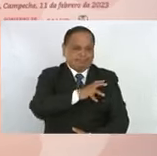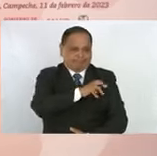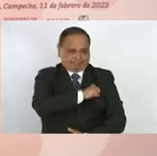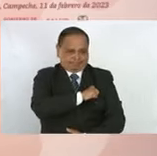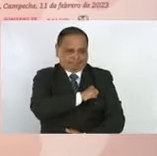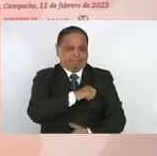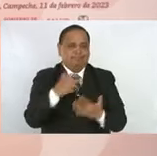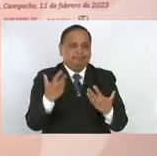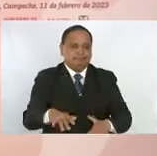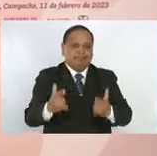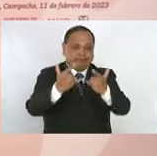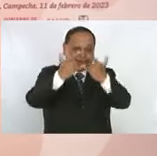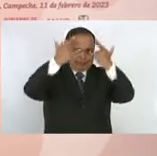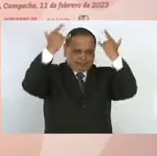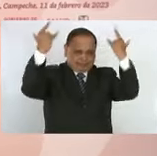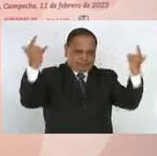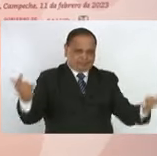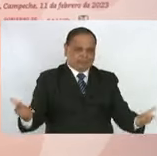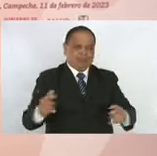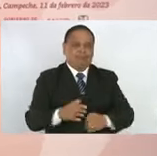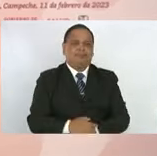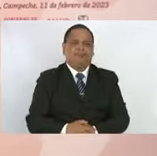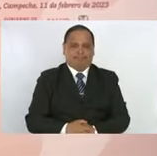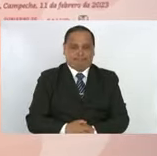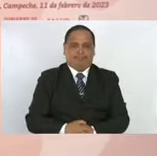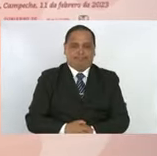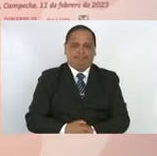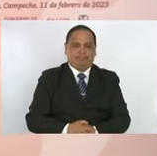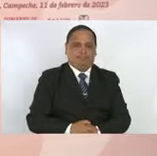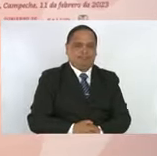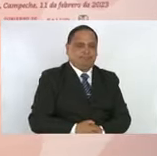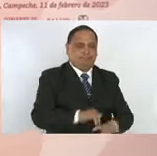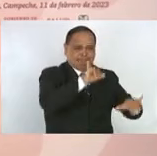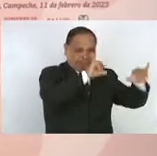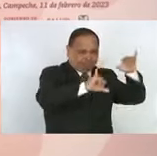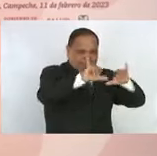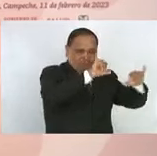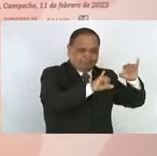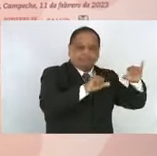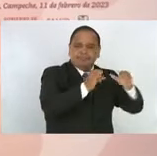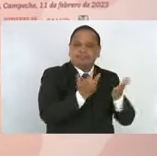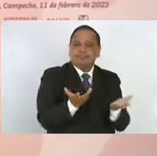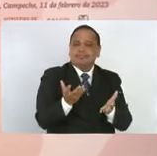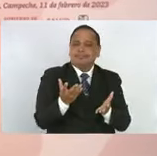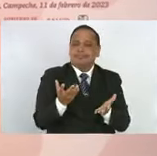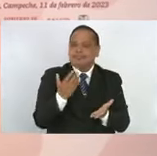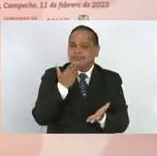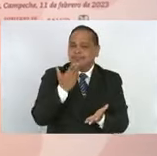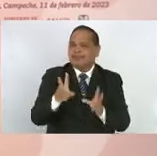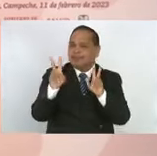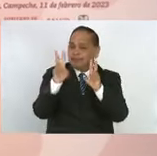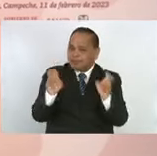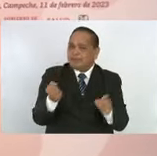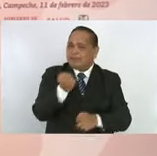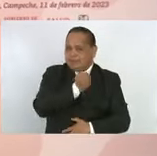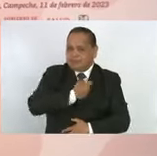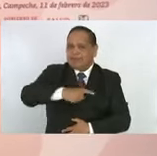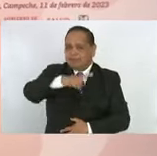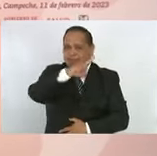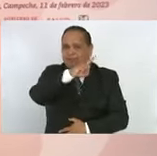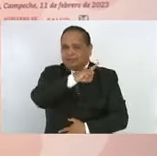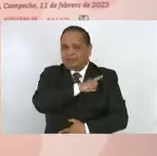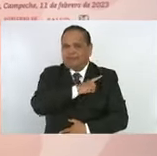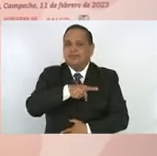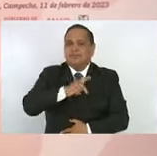históricas y muy estrechamente vinculadas al desarrollo de la ciencia en el ámbito sanitario, han sido desde hace años